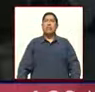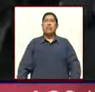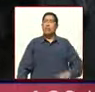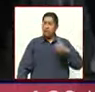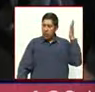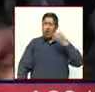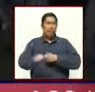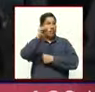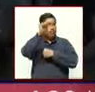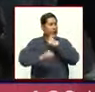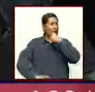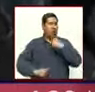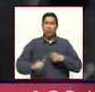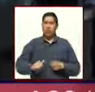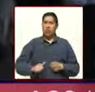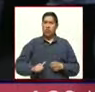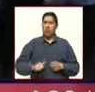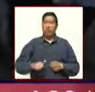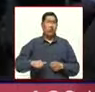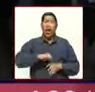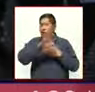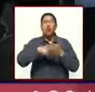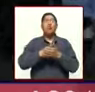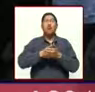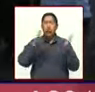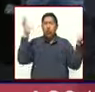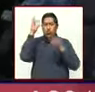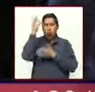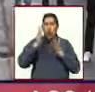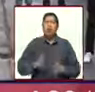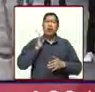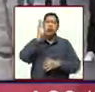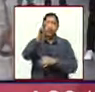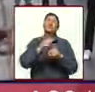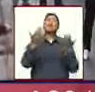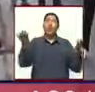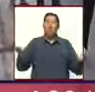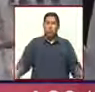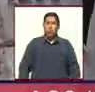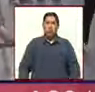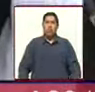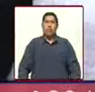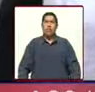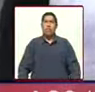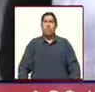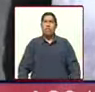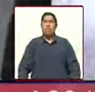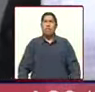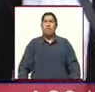Esto es un daño no al hogar, sino para todos los bolivianos, para nuestro futuro.